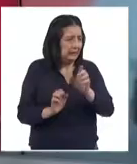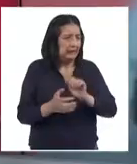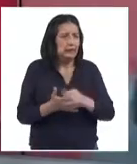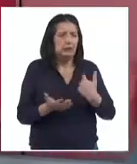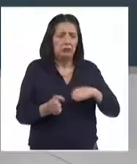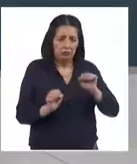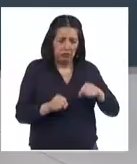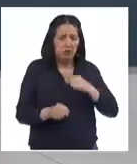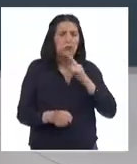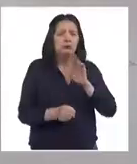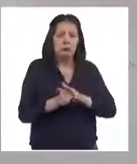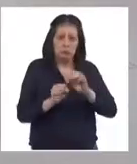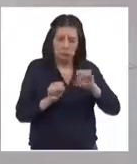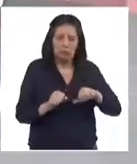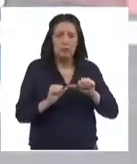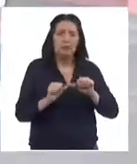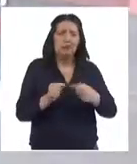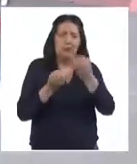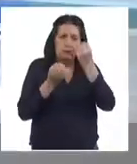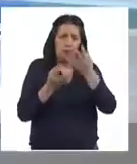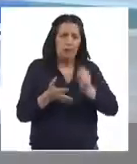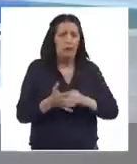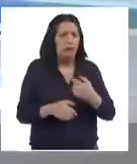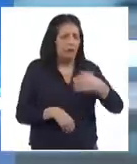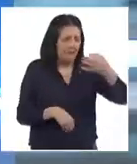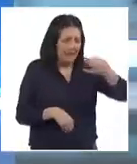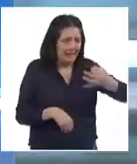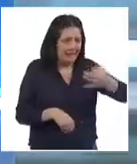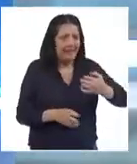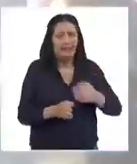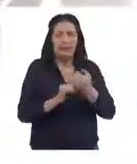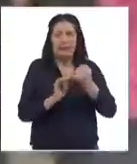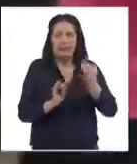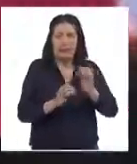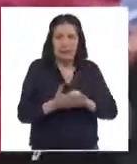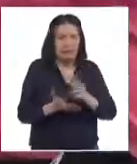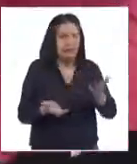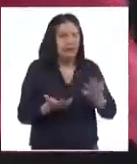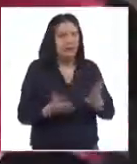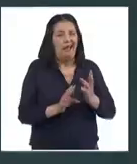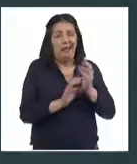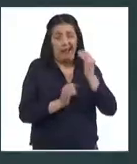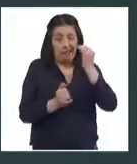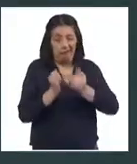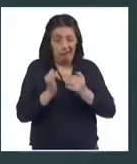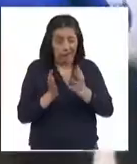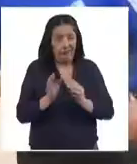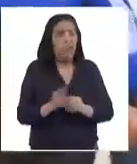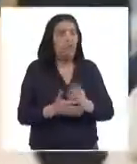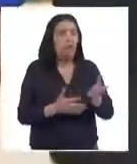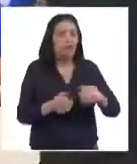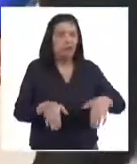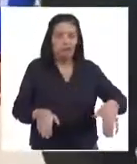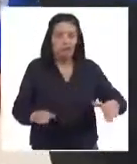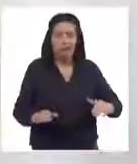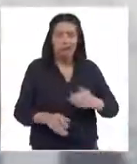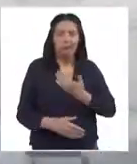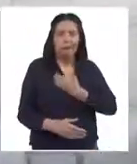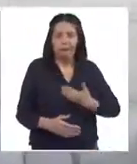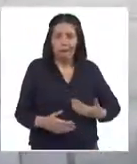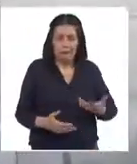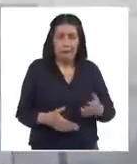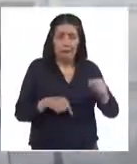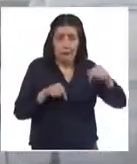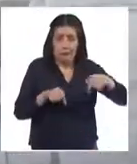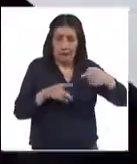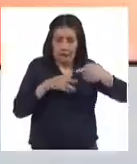nos comprometemos a seguir informándote con veracidad e independencia en la recta final hacia el sillón presidencial.